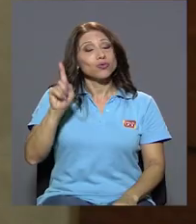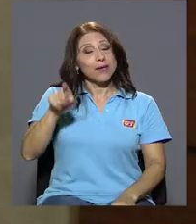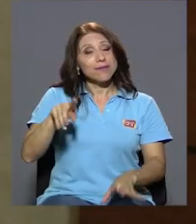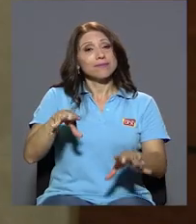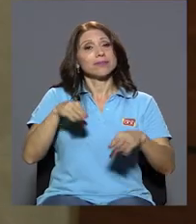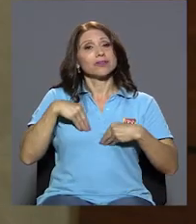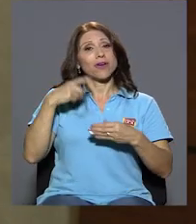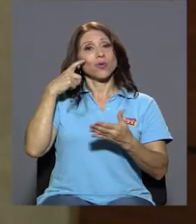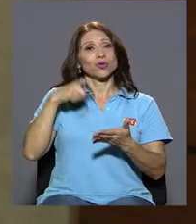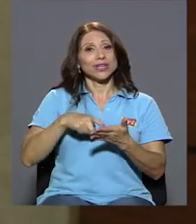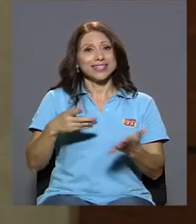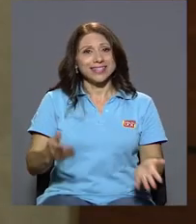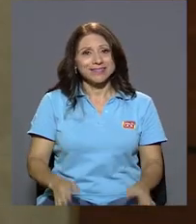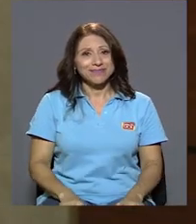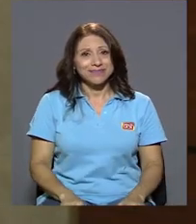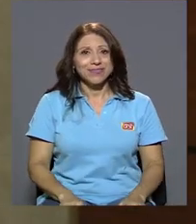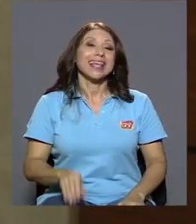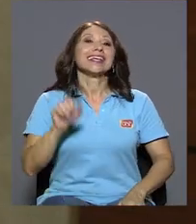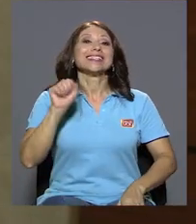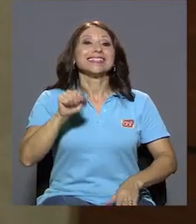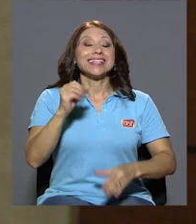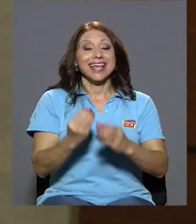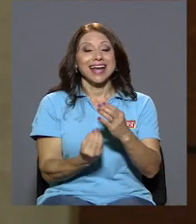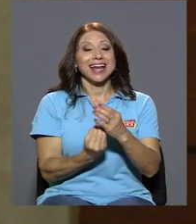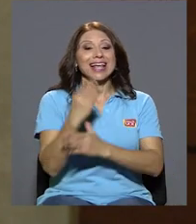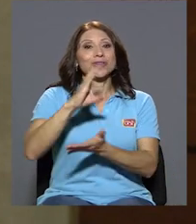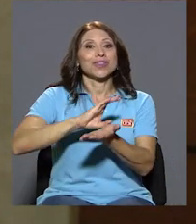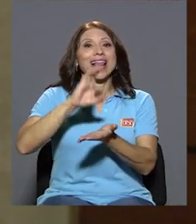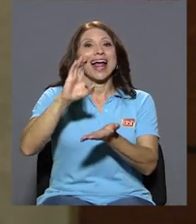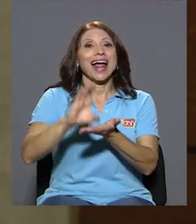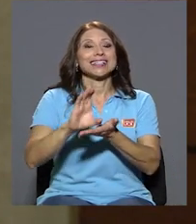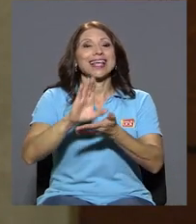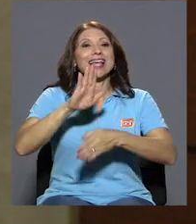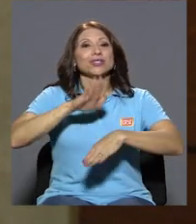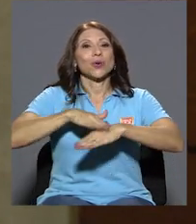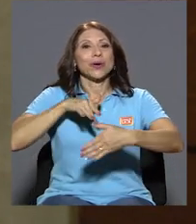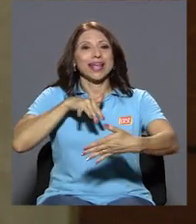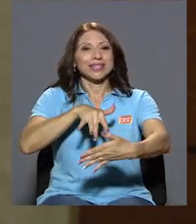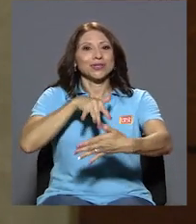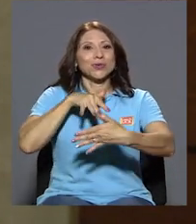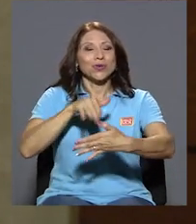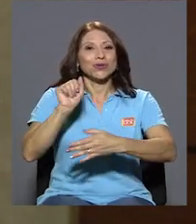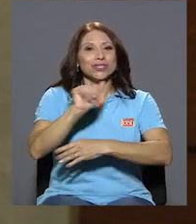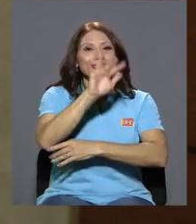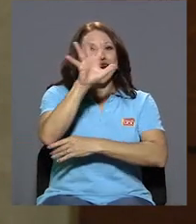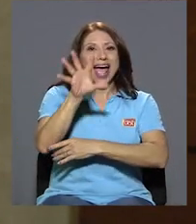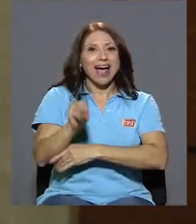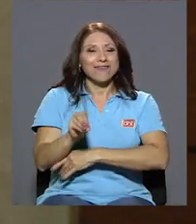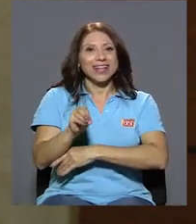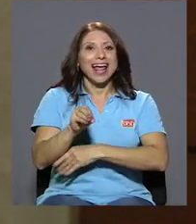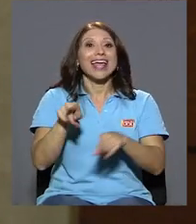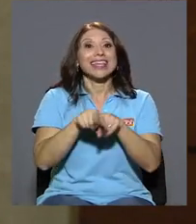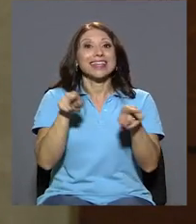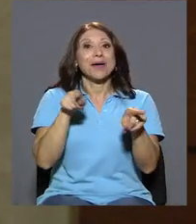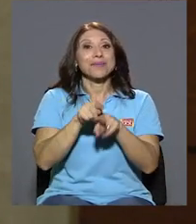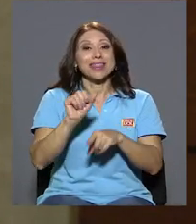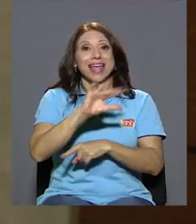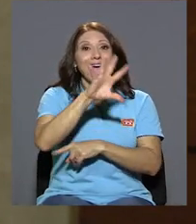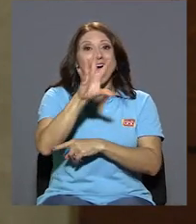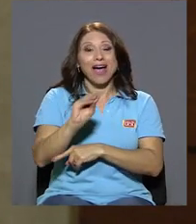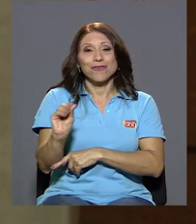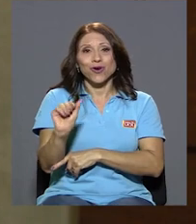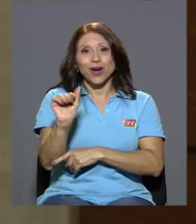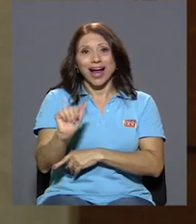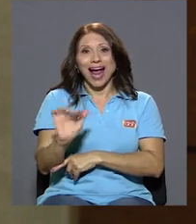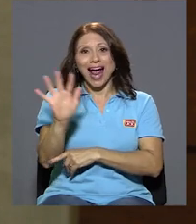reconocerse si la creación de la cátedra sobre estudios de áfrica y del afrocaribe es realmente muy